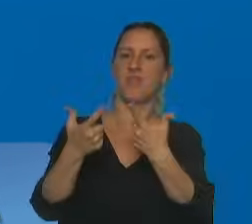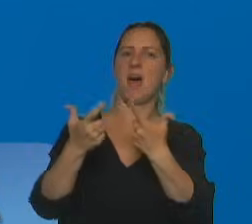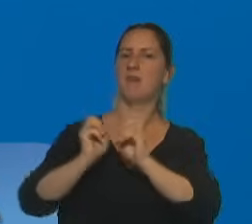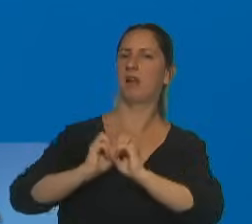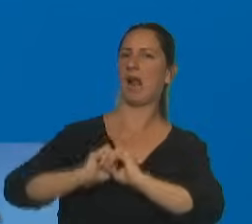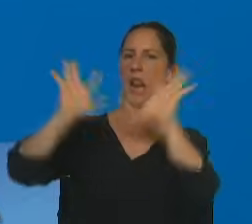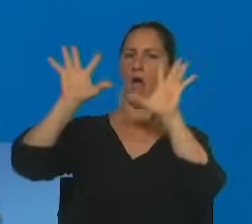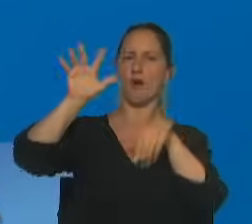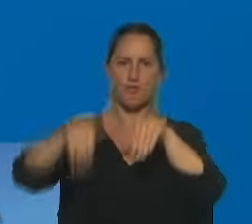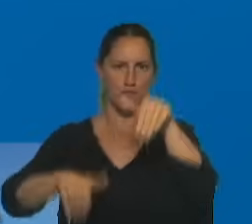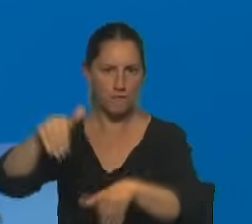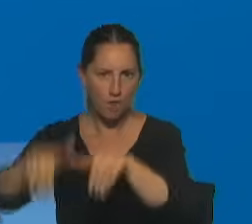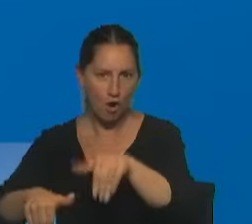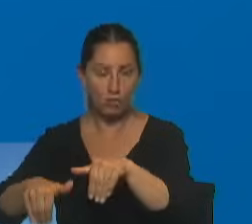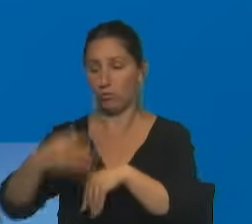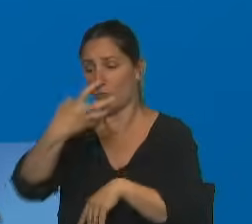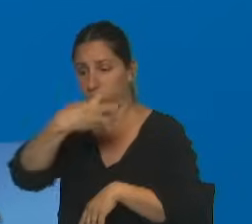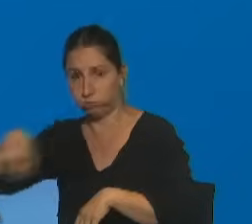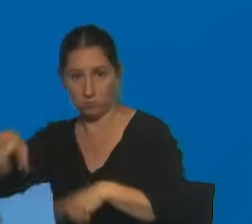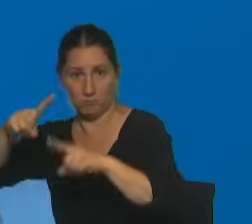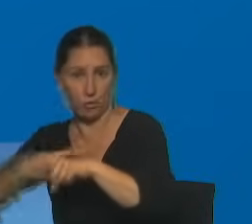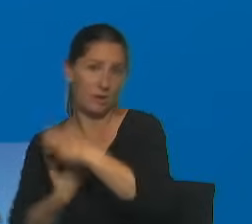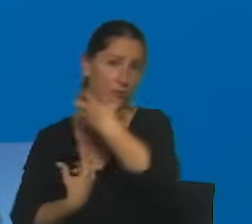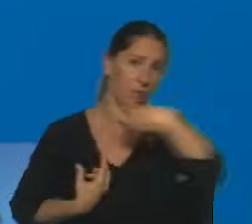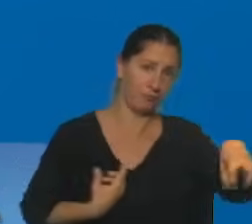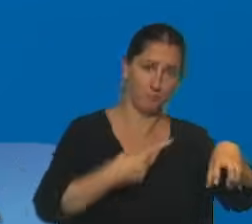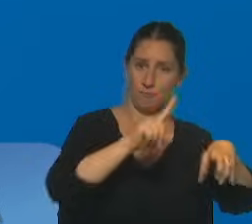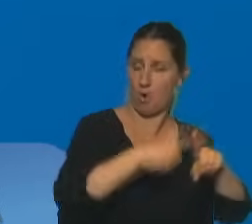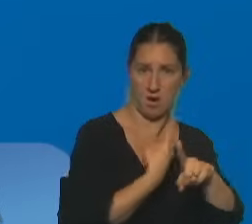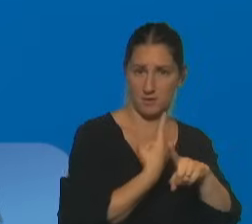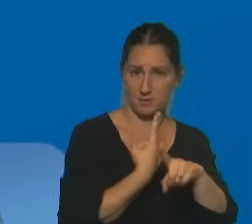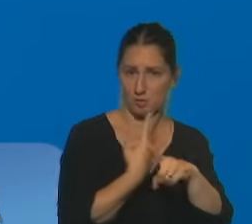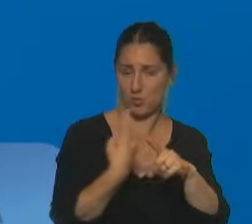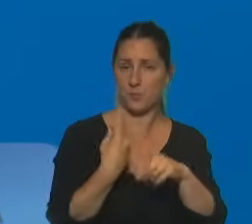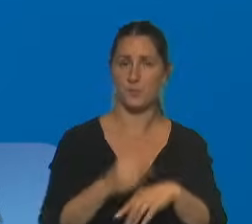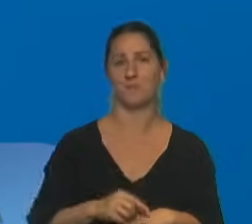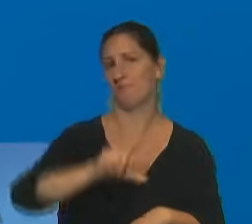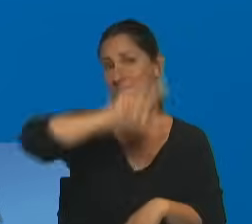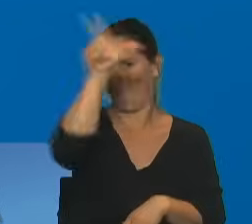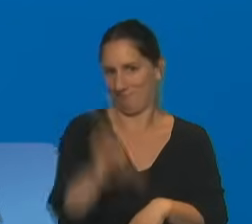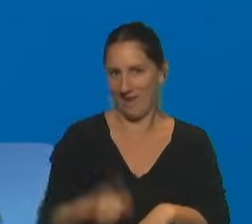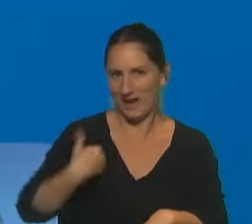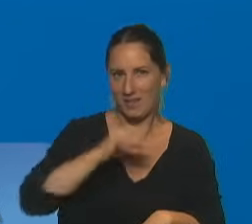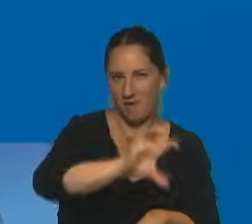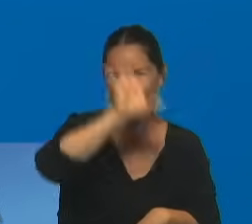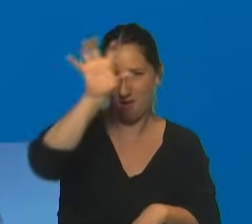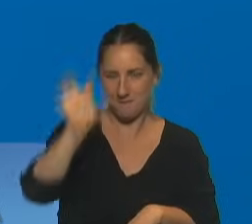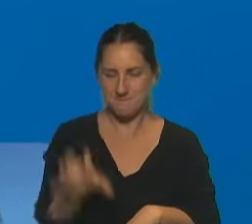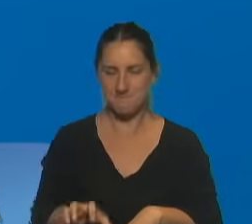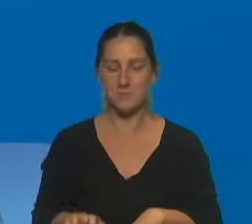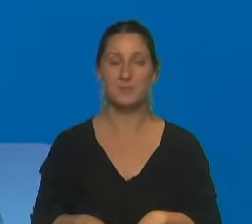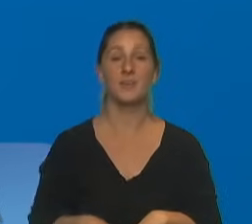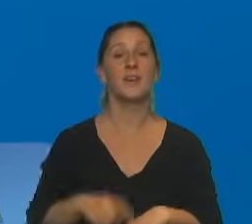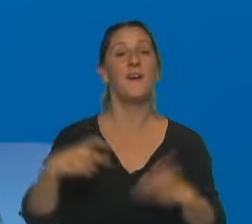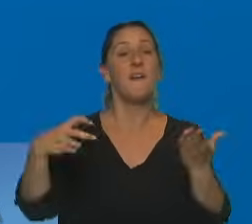del voto de un sector y de otro sector en cada uno de los rincones de nuestra patria. Así que